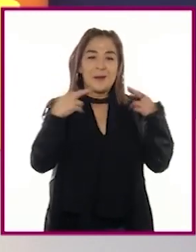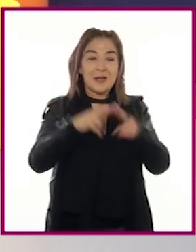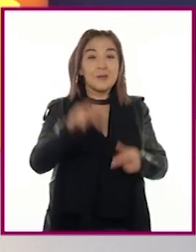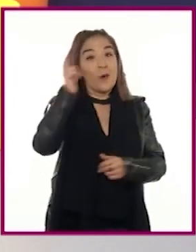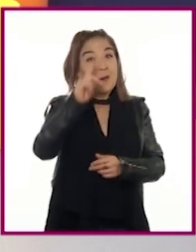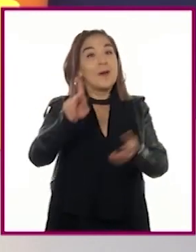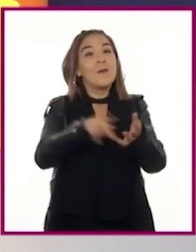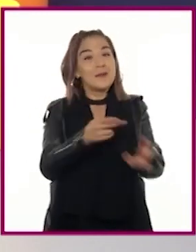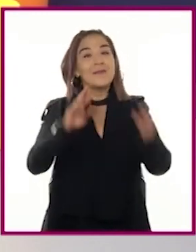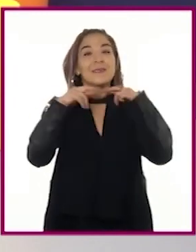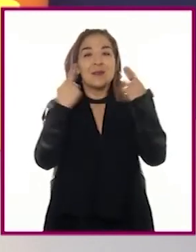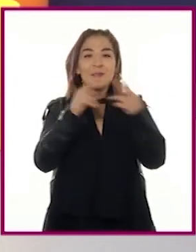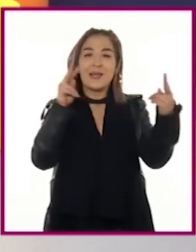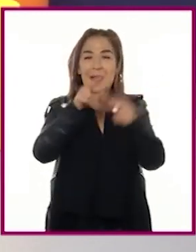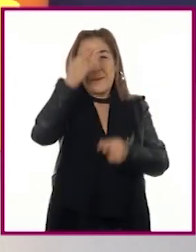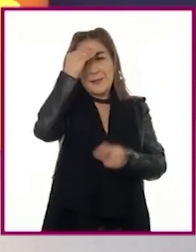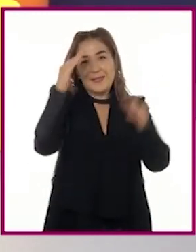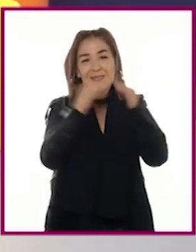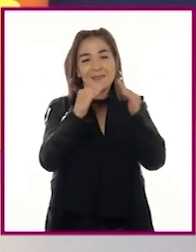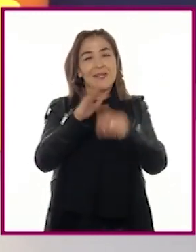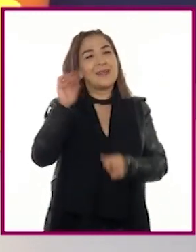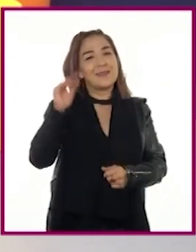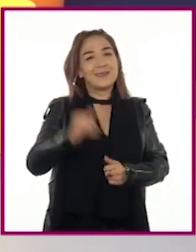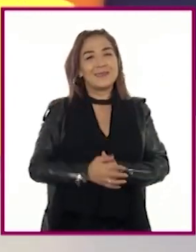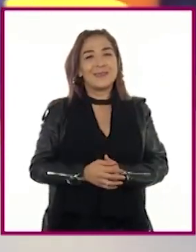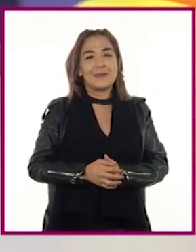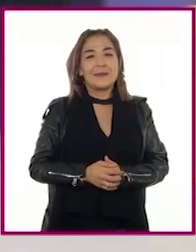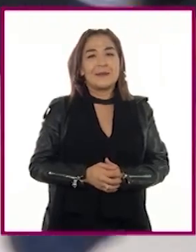nos reuniremos en Aprende en Casa. Hasta pronto.